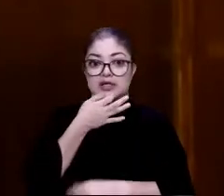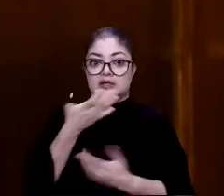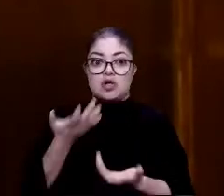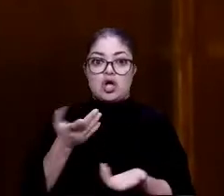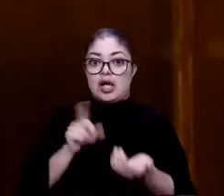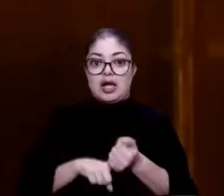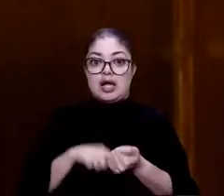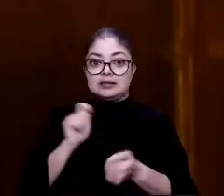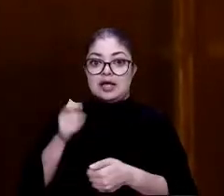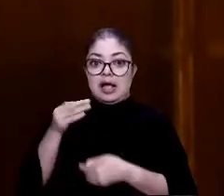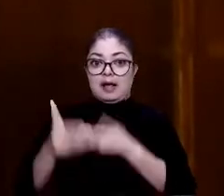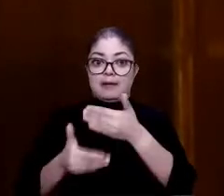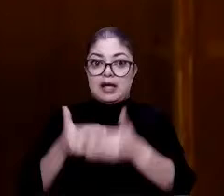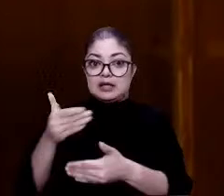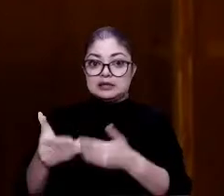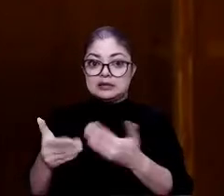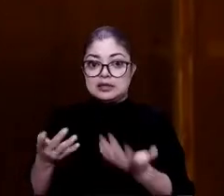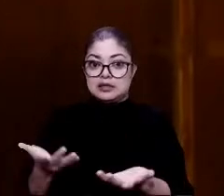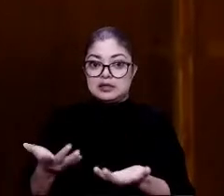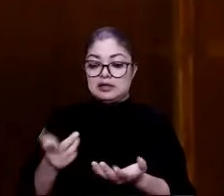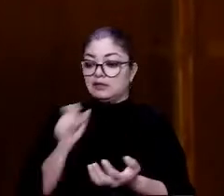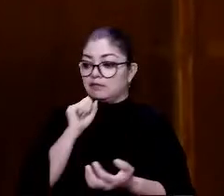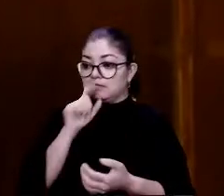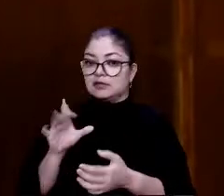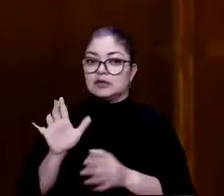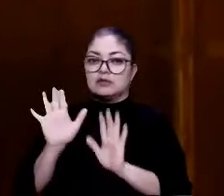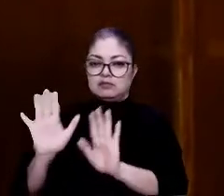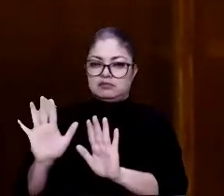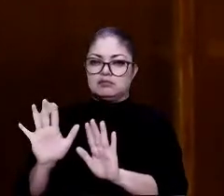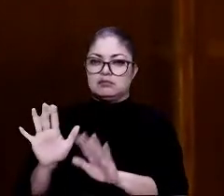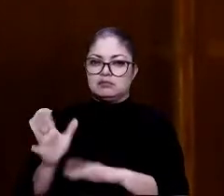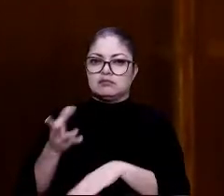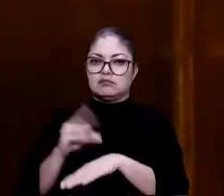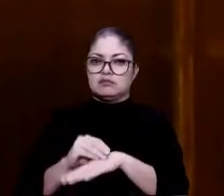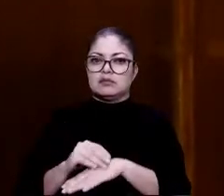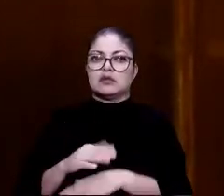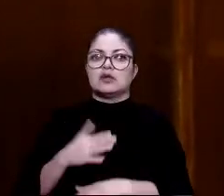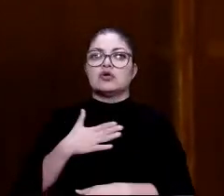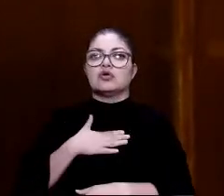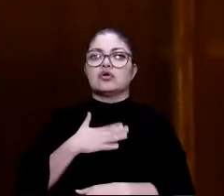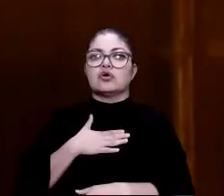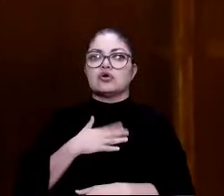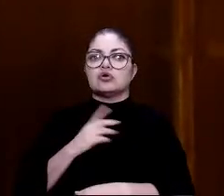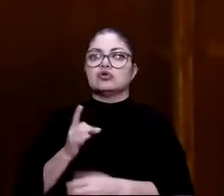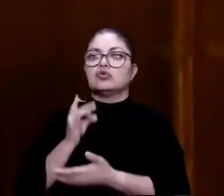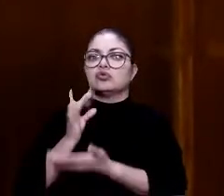estar avanzando en esta visión. Si me permiten, solamente diputado.